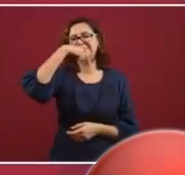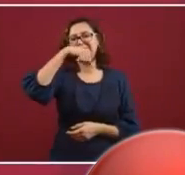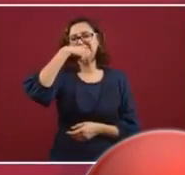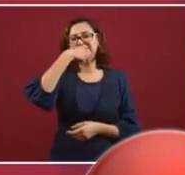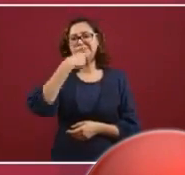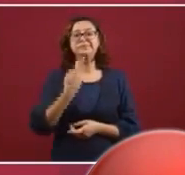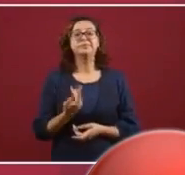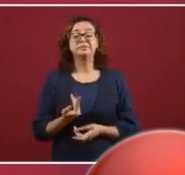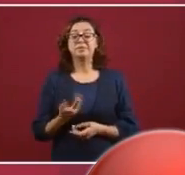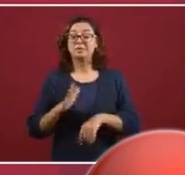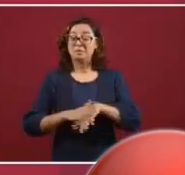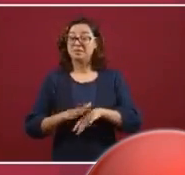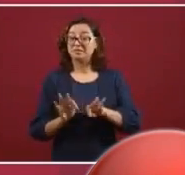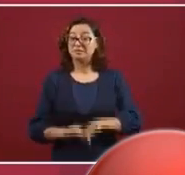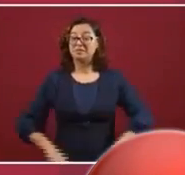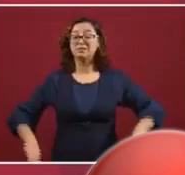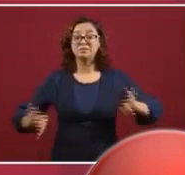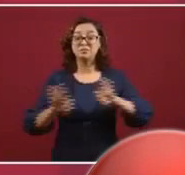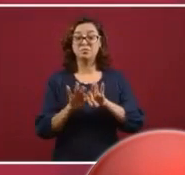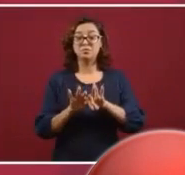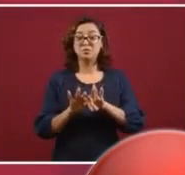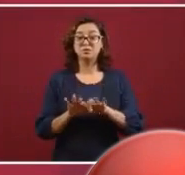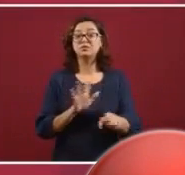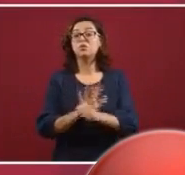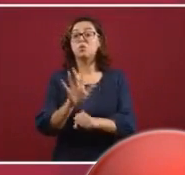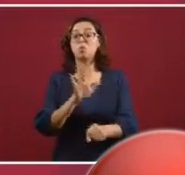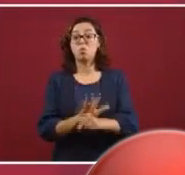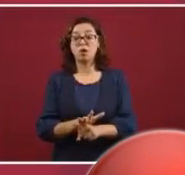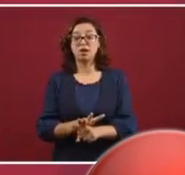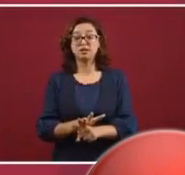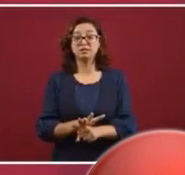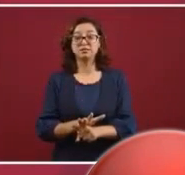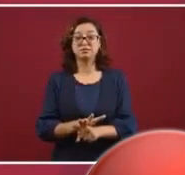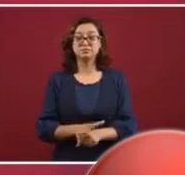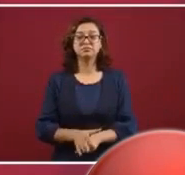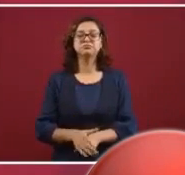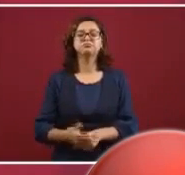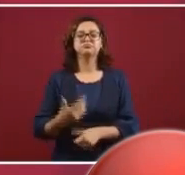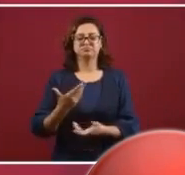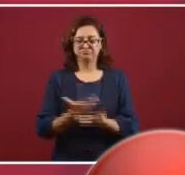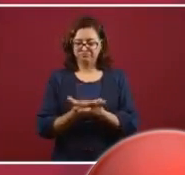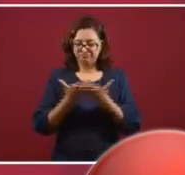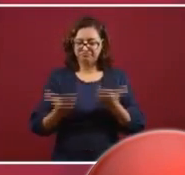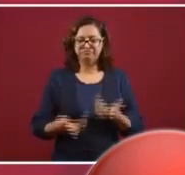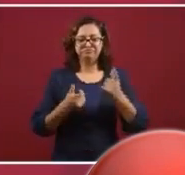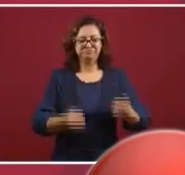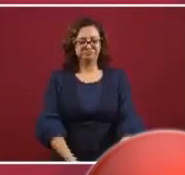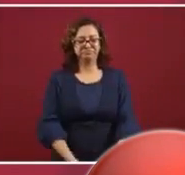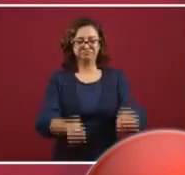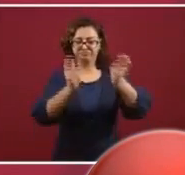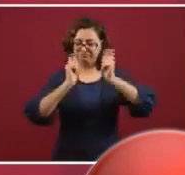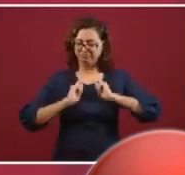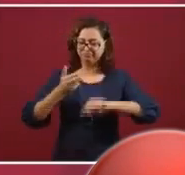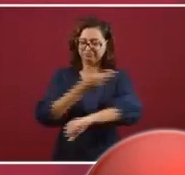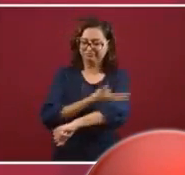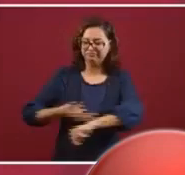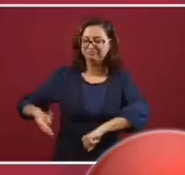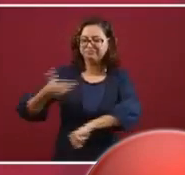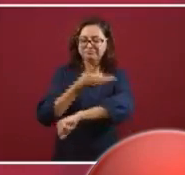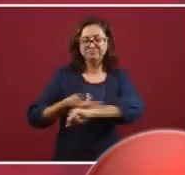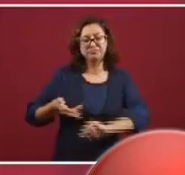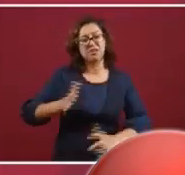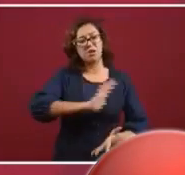Lo interesante es que estamos llevando a cabo una transformación.